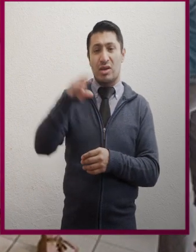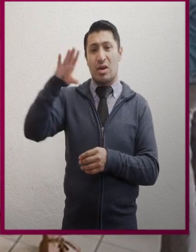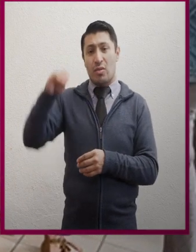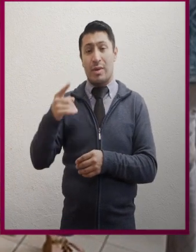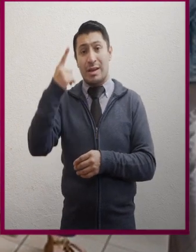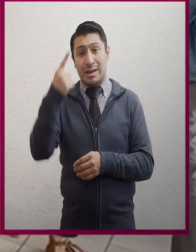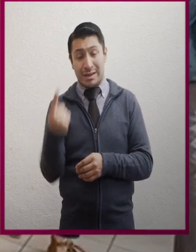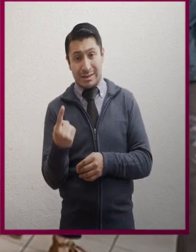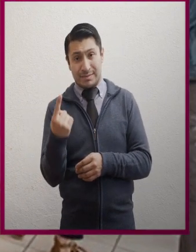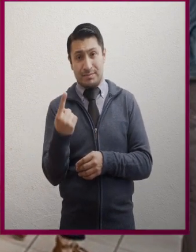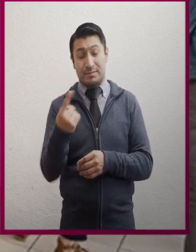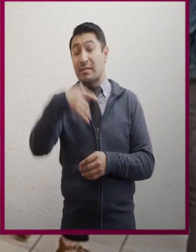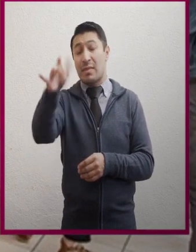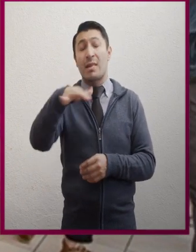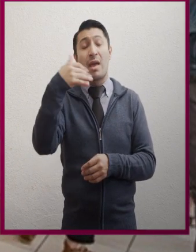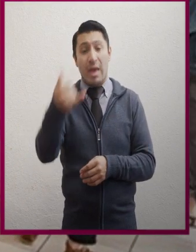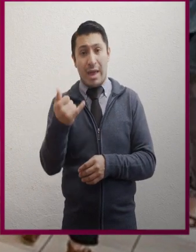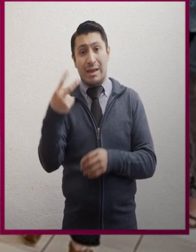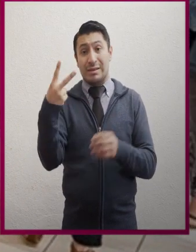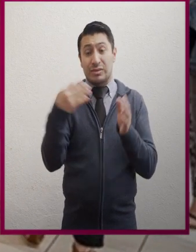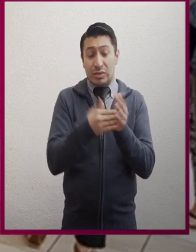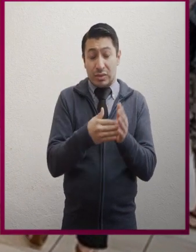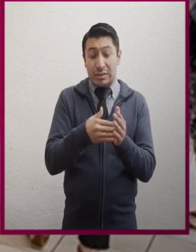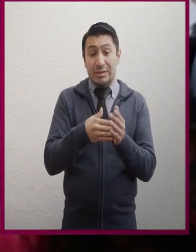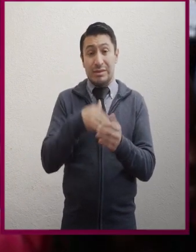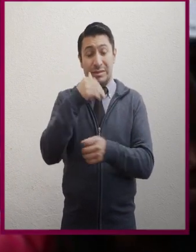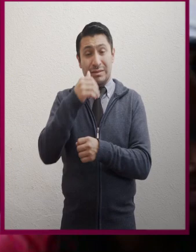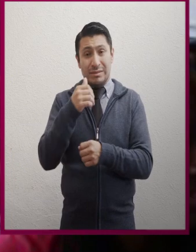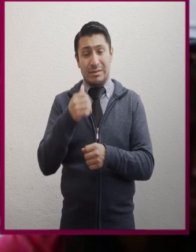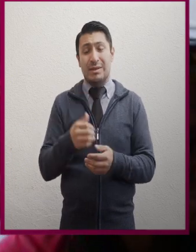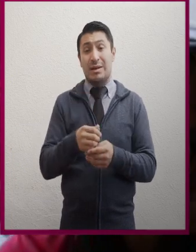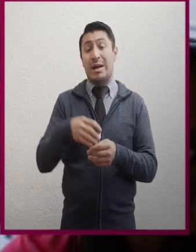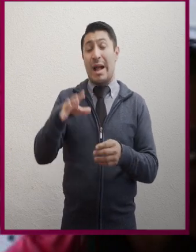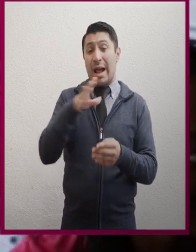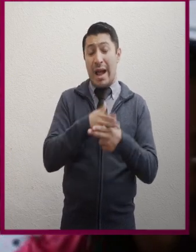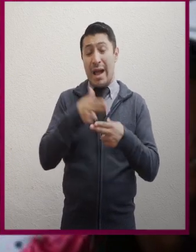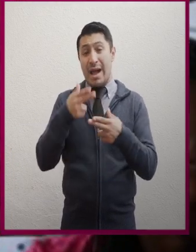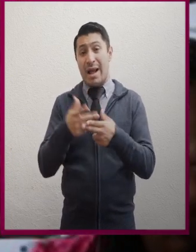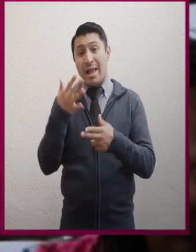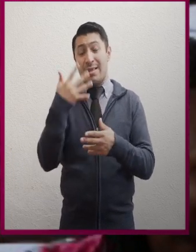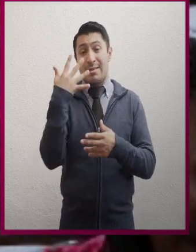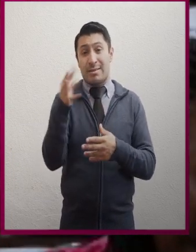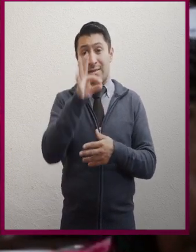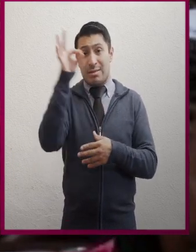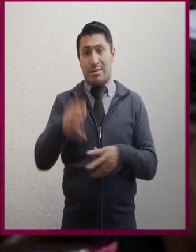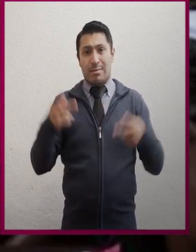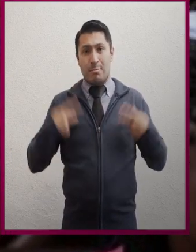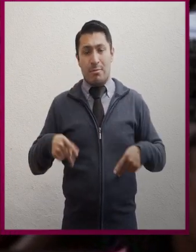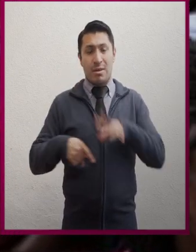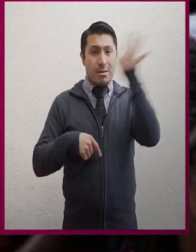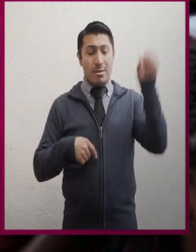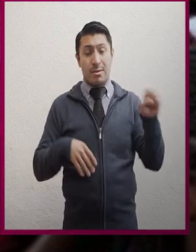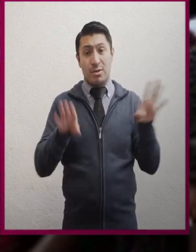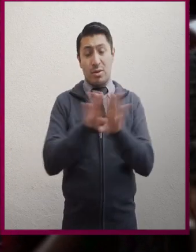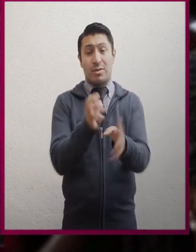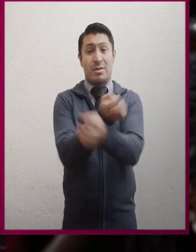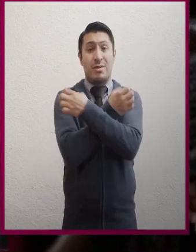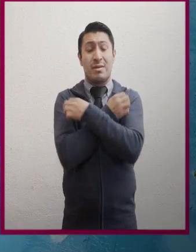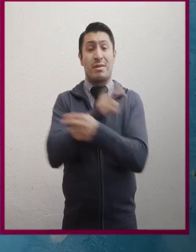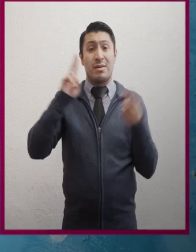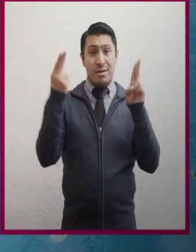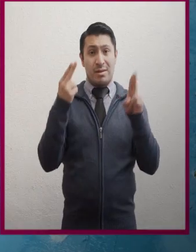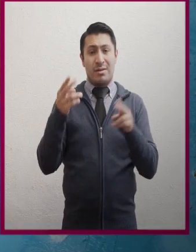80, 90 y la primera década del 2000, hasta 55% de los africanos con educación